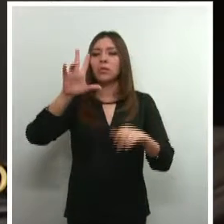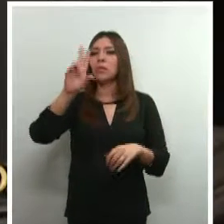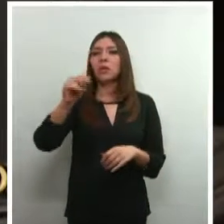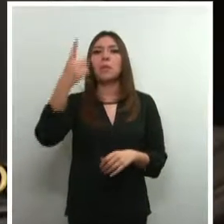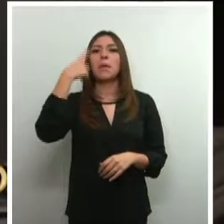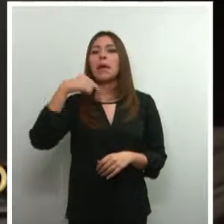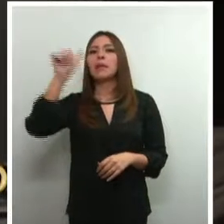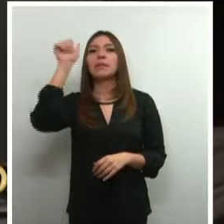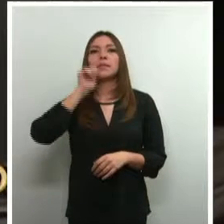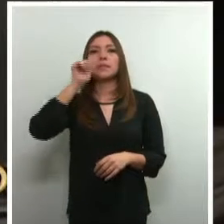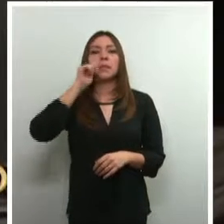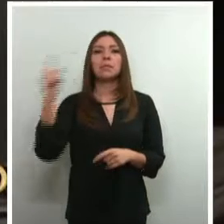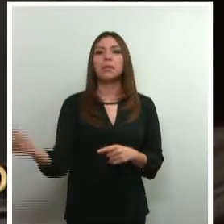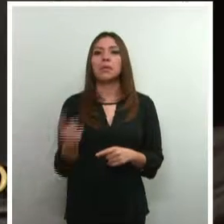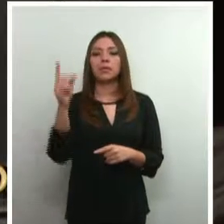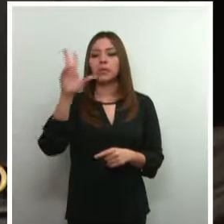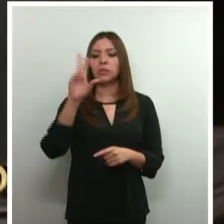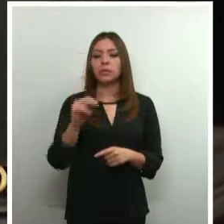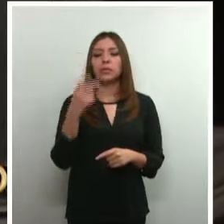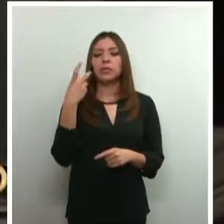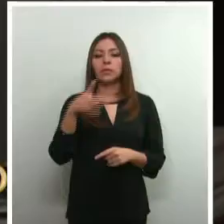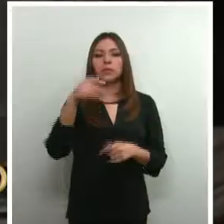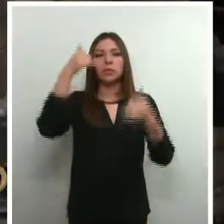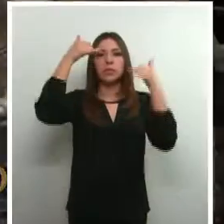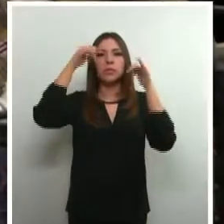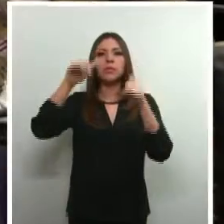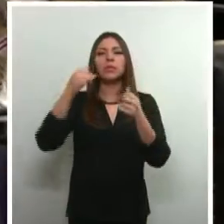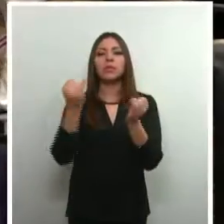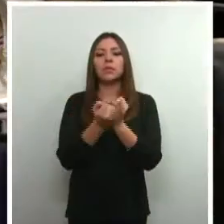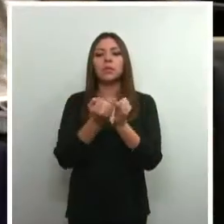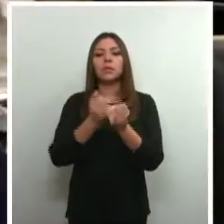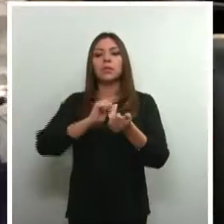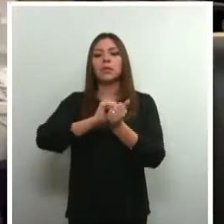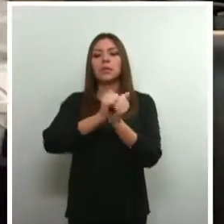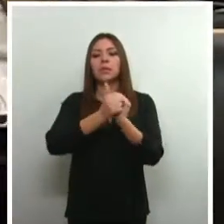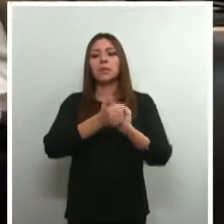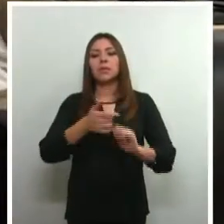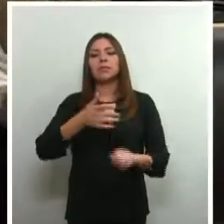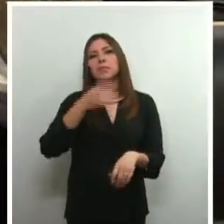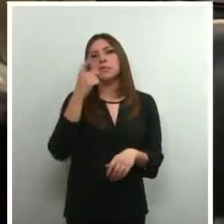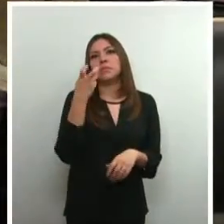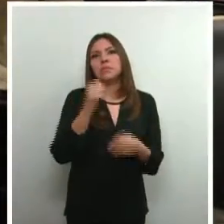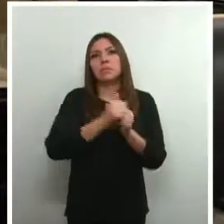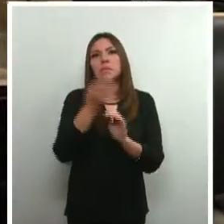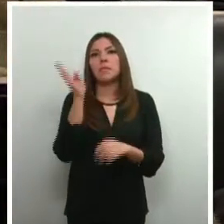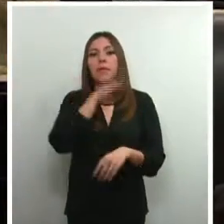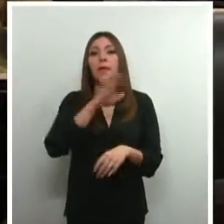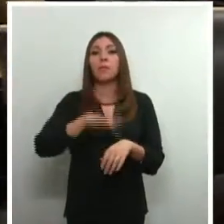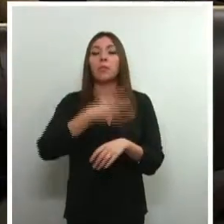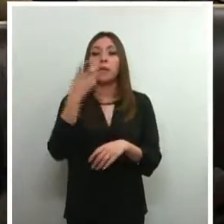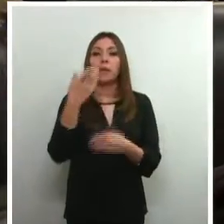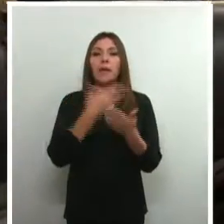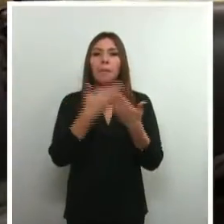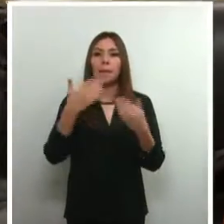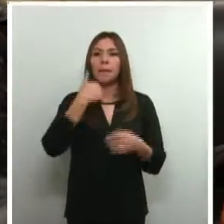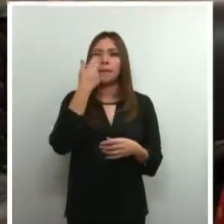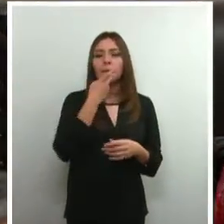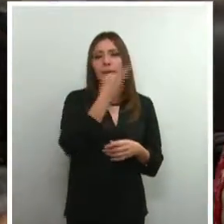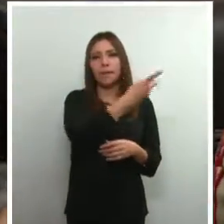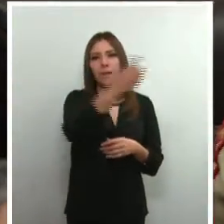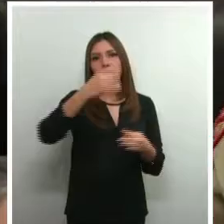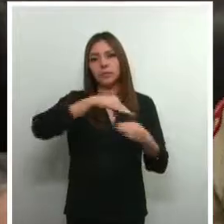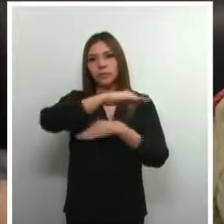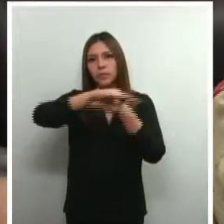para siempre, y las corridas están agonizando, señores. Hoy pongo a la consideración de esta